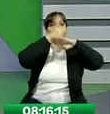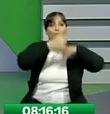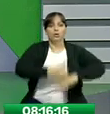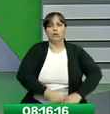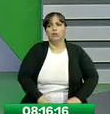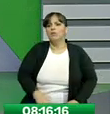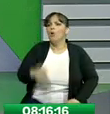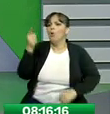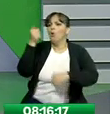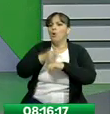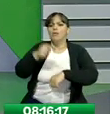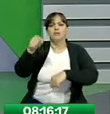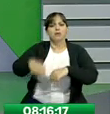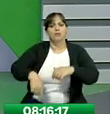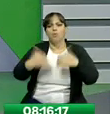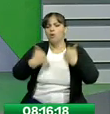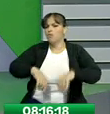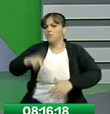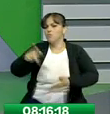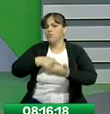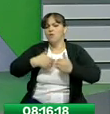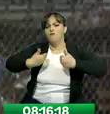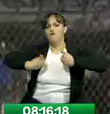aquí tenemos las imágenes